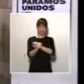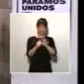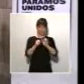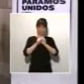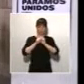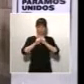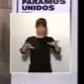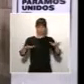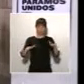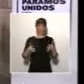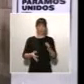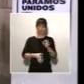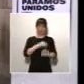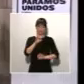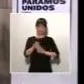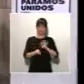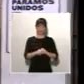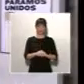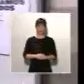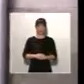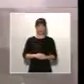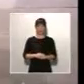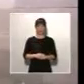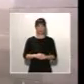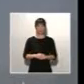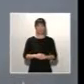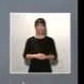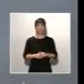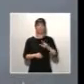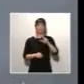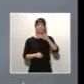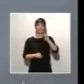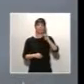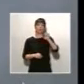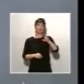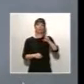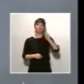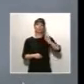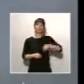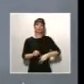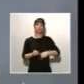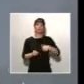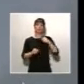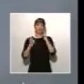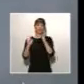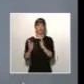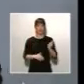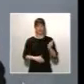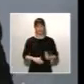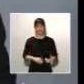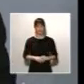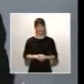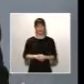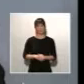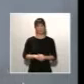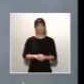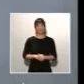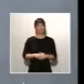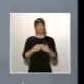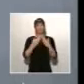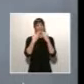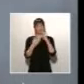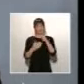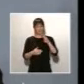organizado en el Ministerio. Rodrigo Gutiérrez es director general de Ordenación Profesional. Muchas gracias, Pepa. Muy buenas